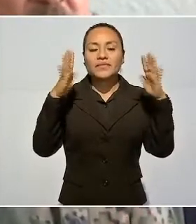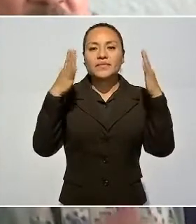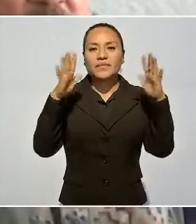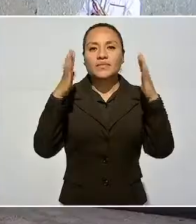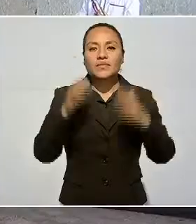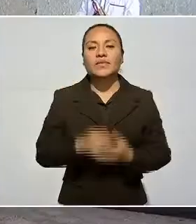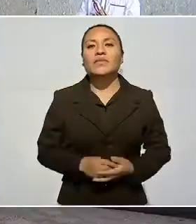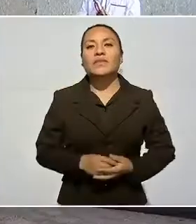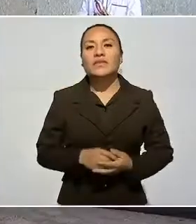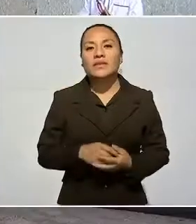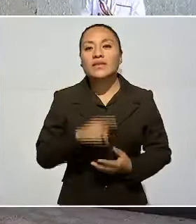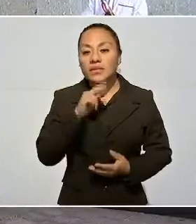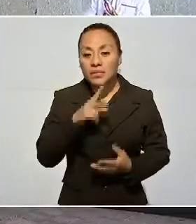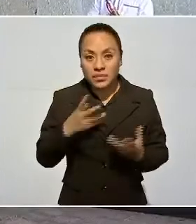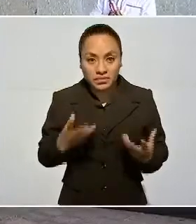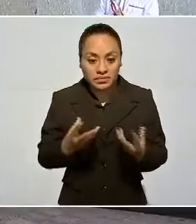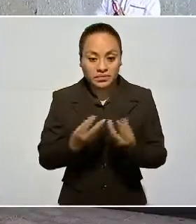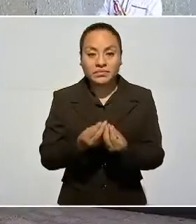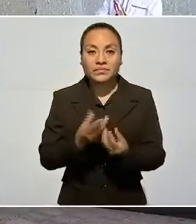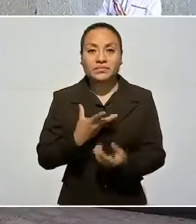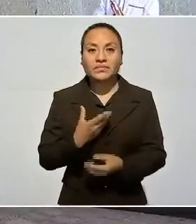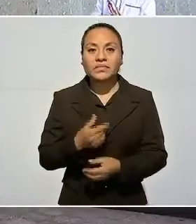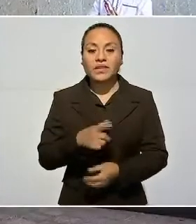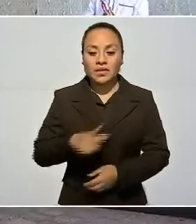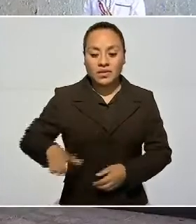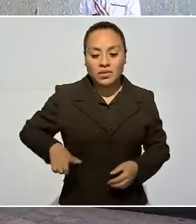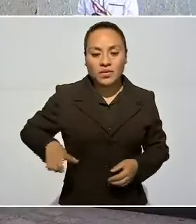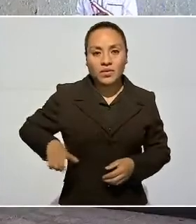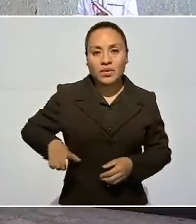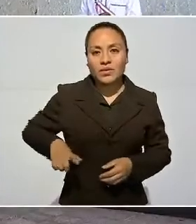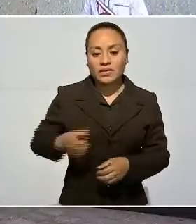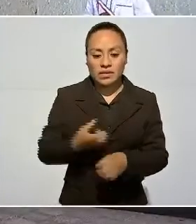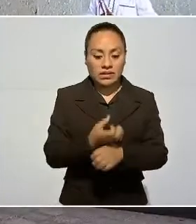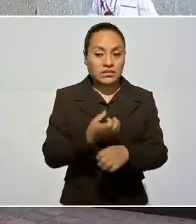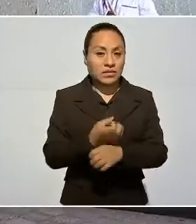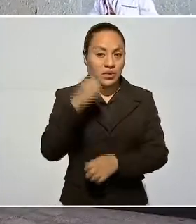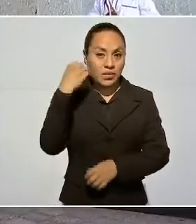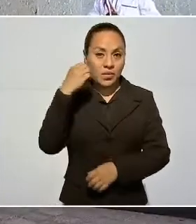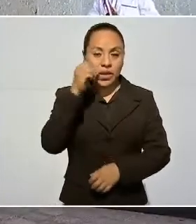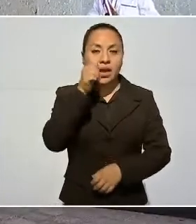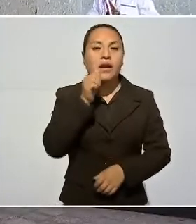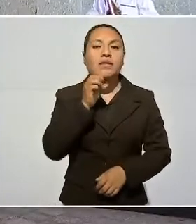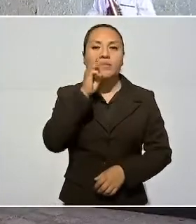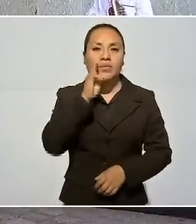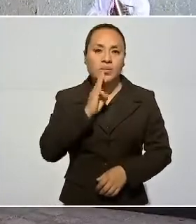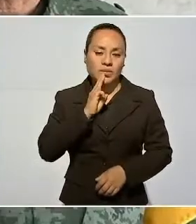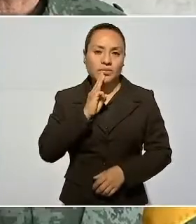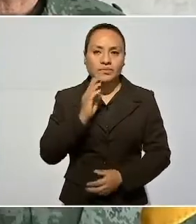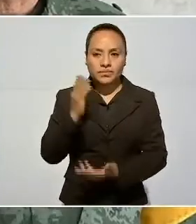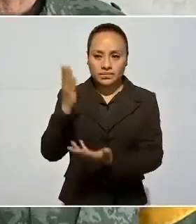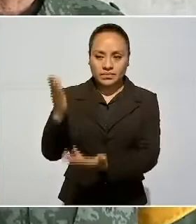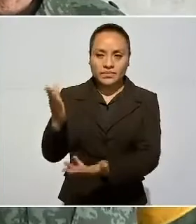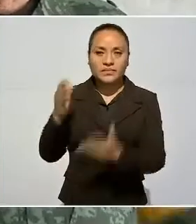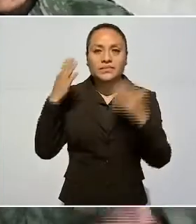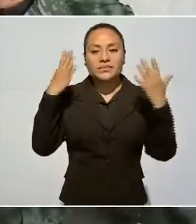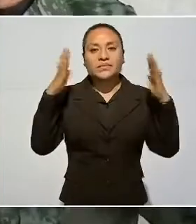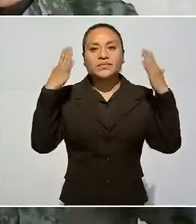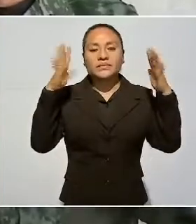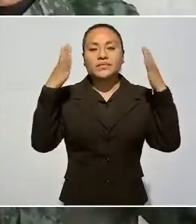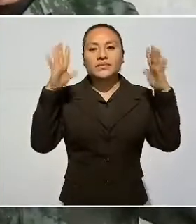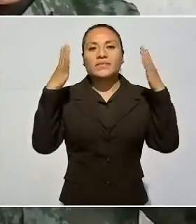Le acompañan el gobernador constitucional del estado de Oaxaca, Alejandro Murat Hinojosa.